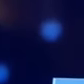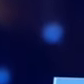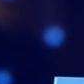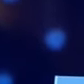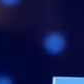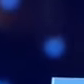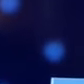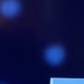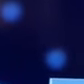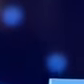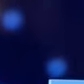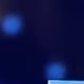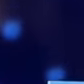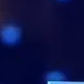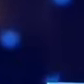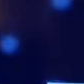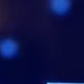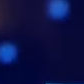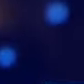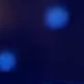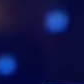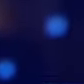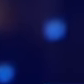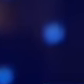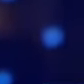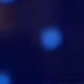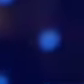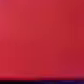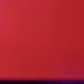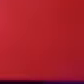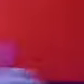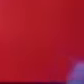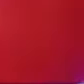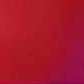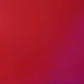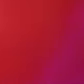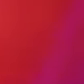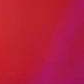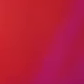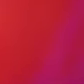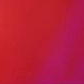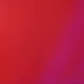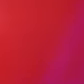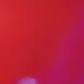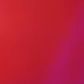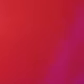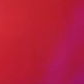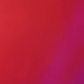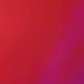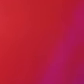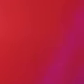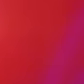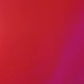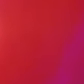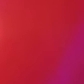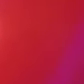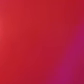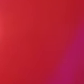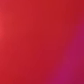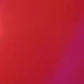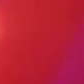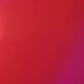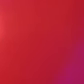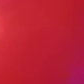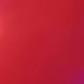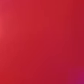día, que son los que como jefe de Estado ejercería desde el gobierno. Para reforzar esta frontera, ¿van a seguir participando